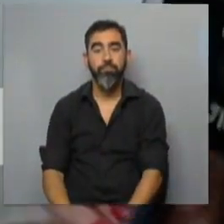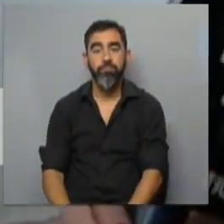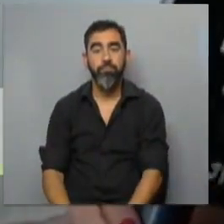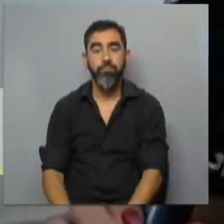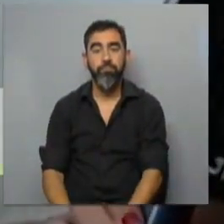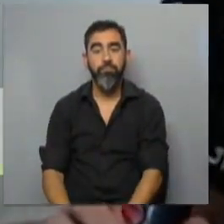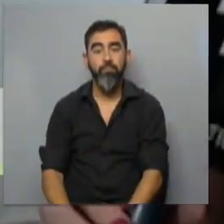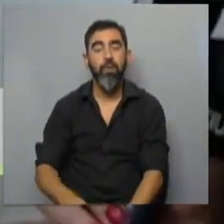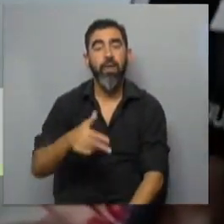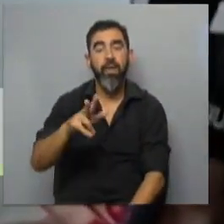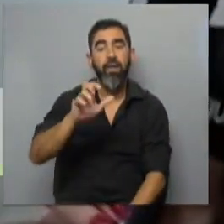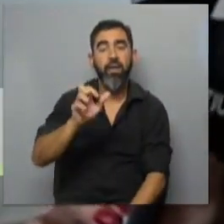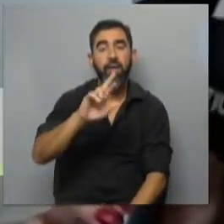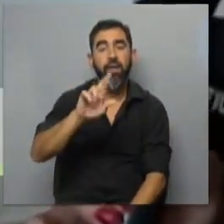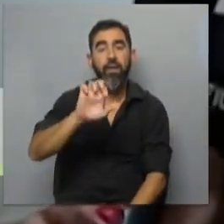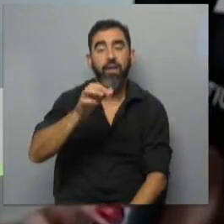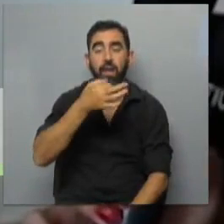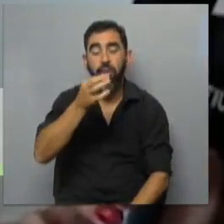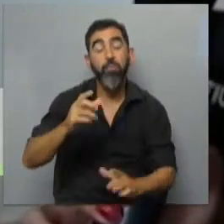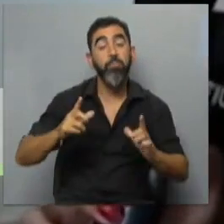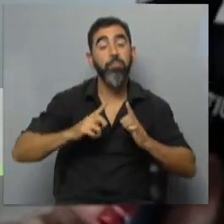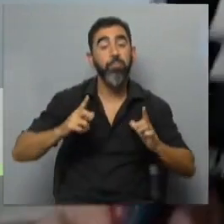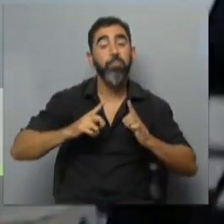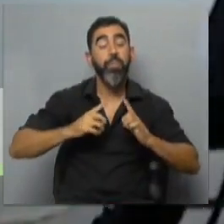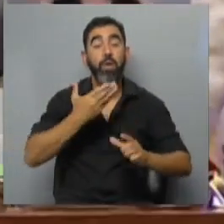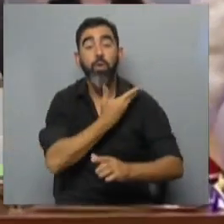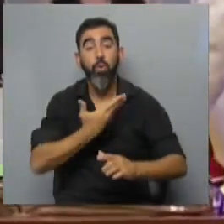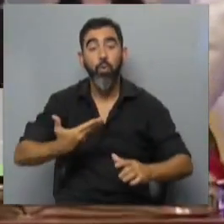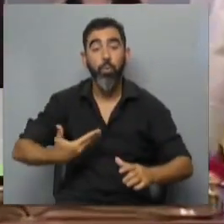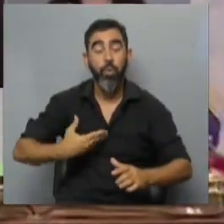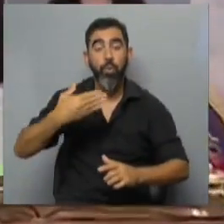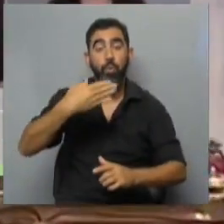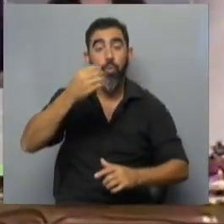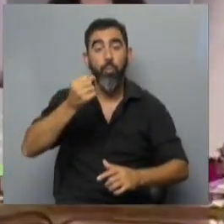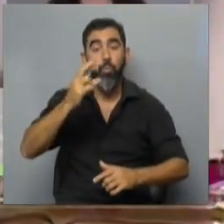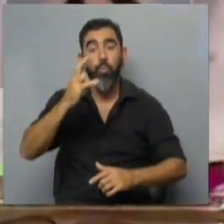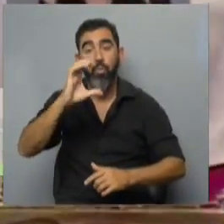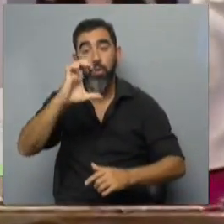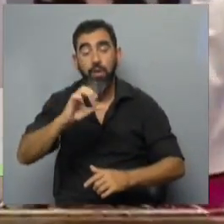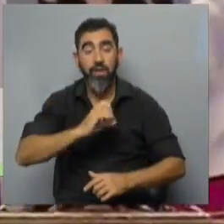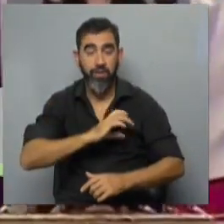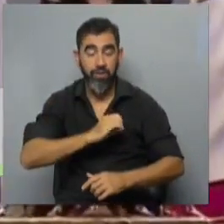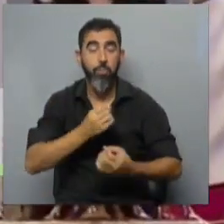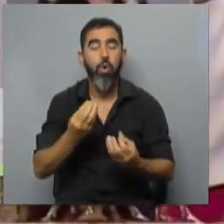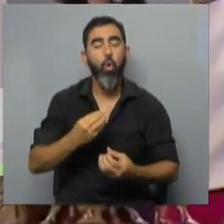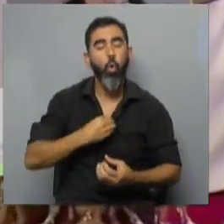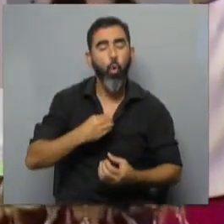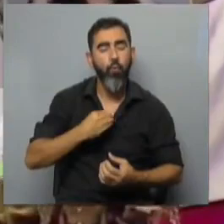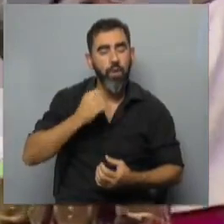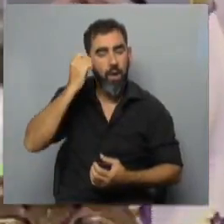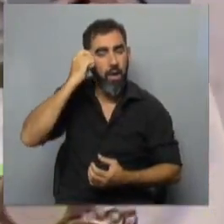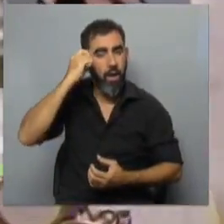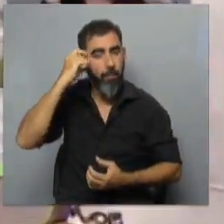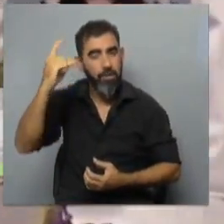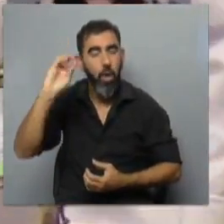vélez la herrera dijo tener muchas esperanzas en el gobierno de gabriel boric entre otras cosas porque confía en su capacidad